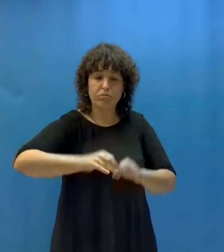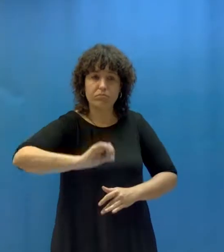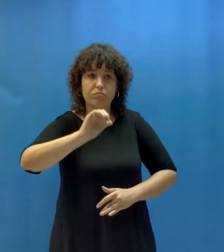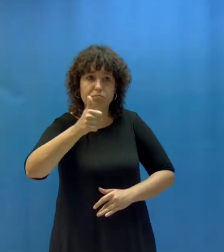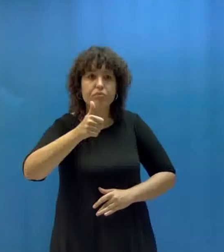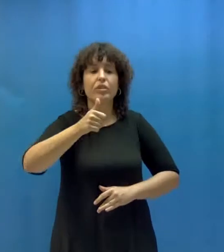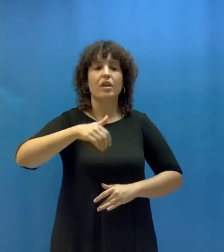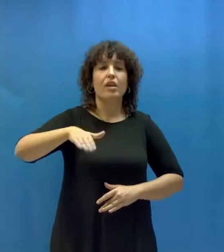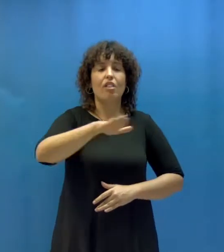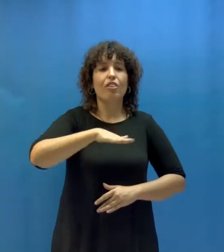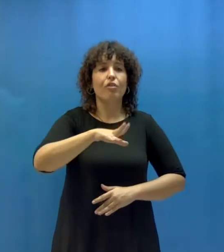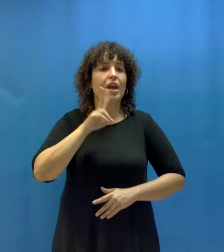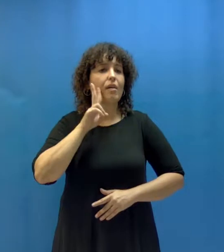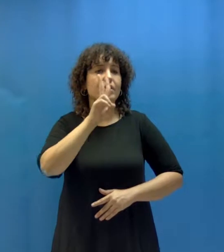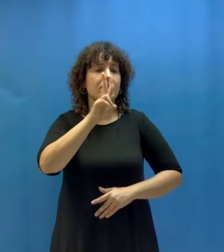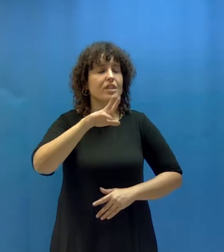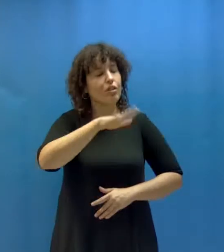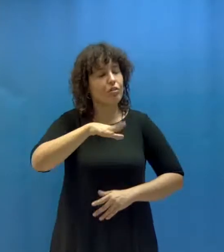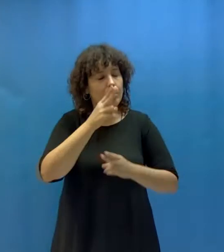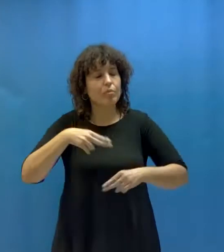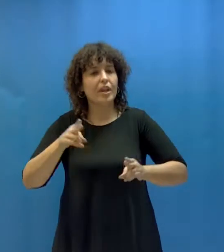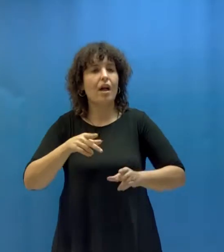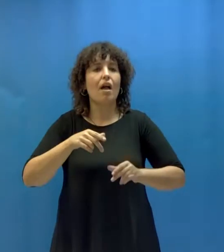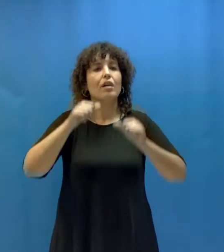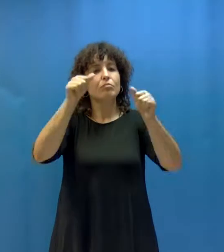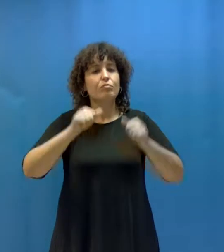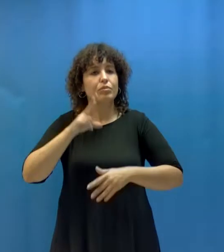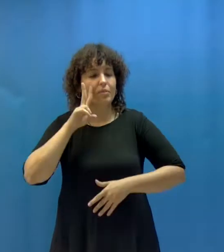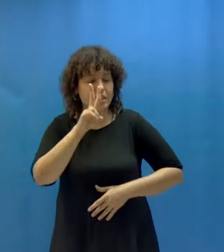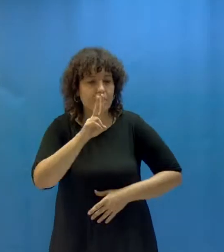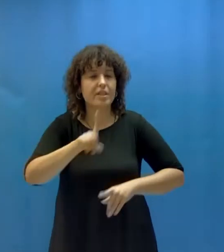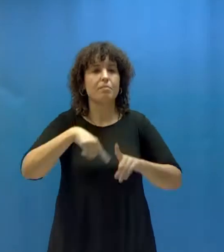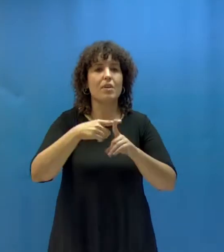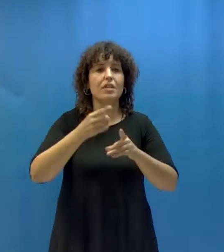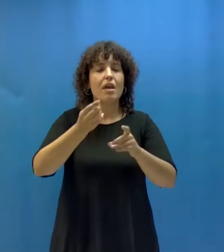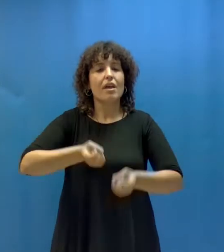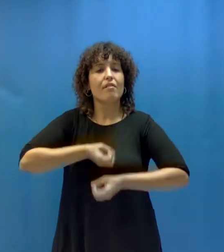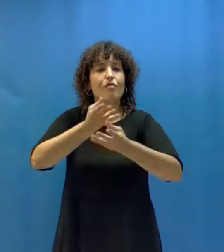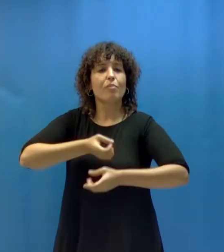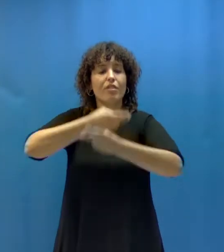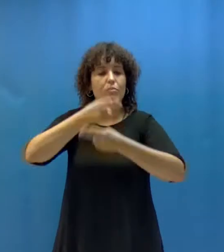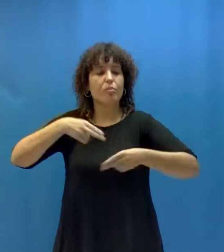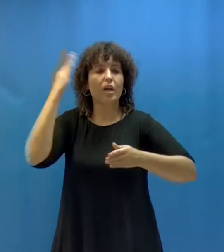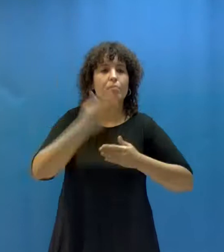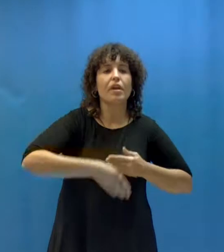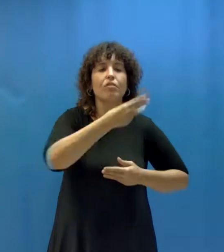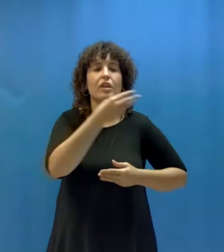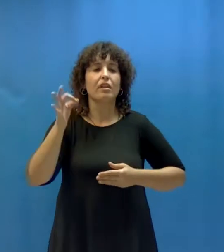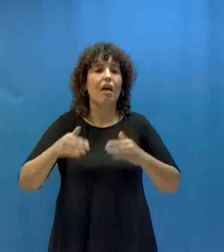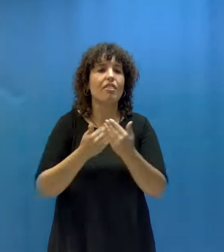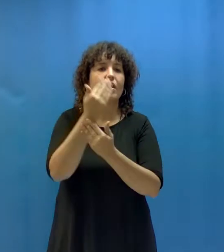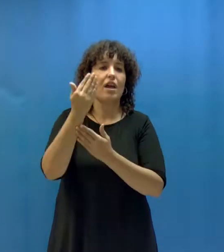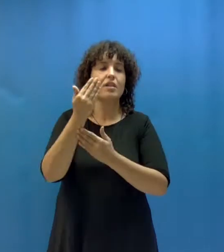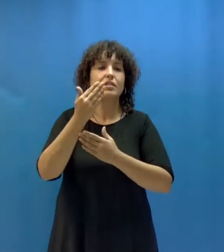visibles desde la vía pública. Segundo, someter también a un plazo de información pública durante el plazo de 30 días, mediante publicación de anuncio en el boletín oficial de